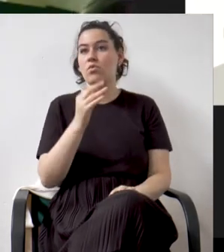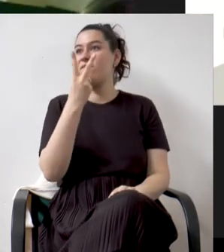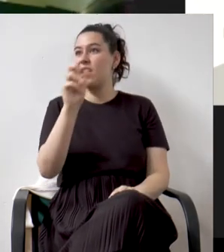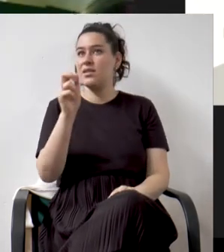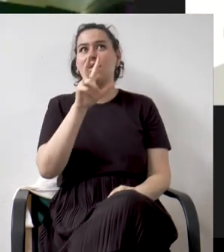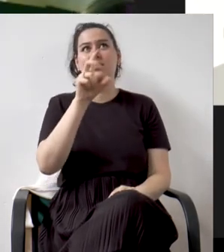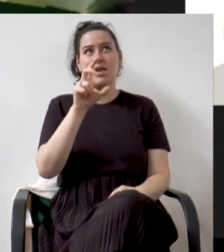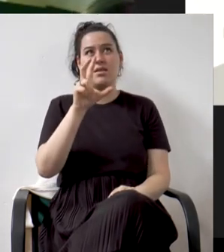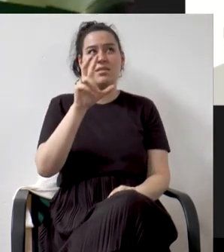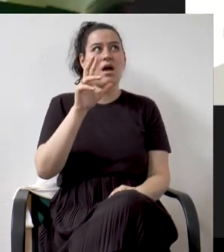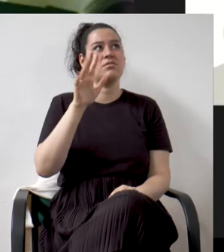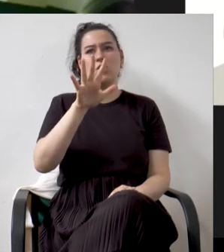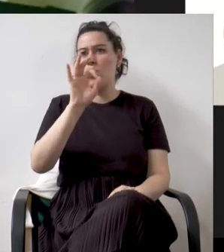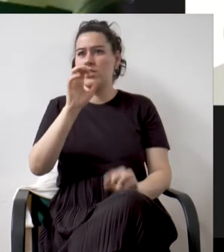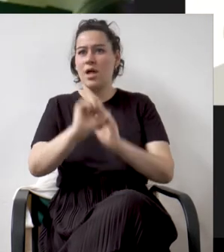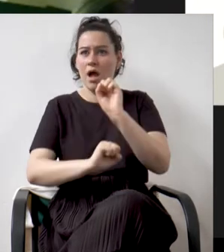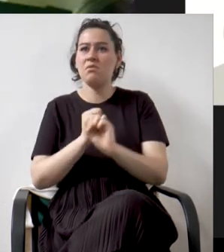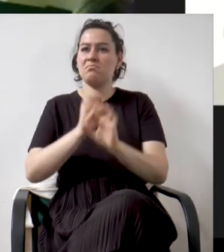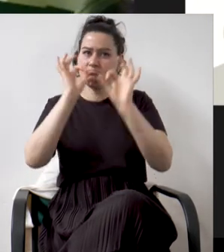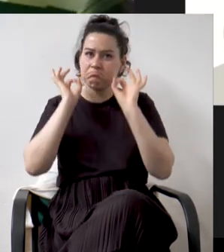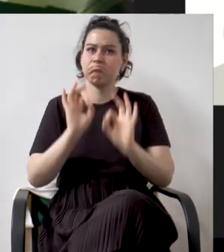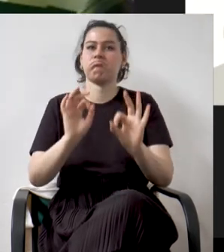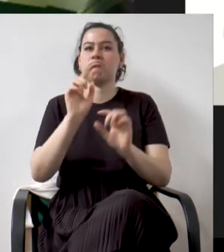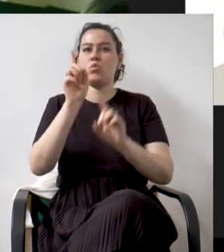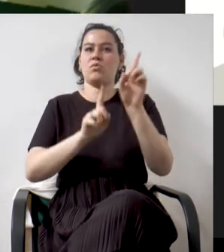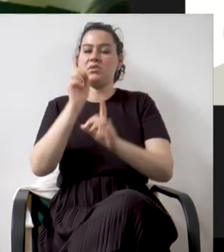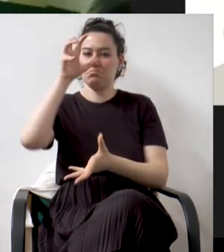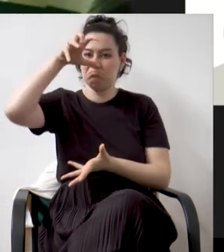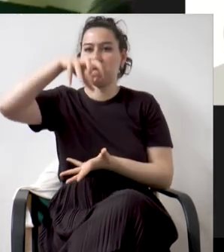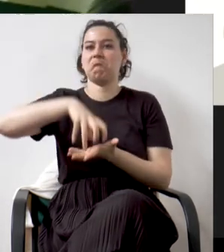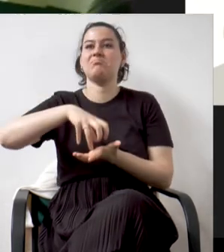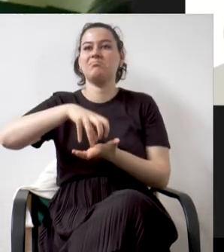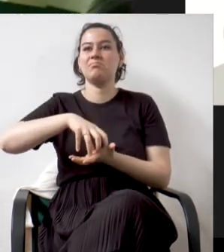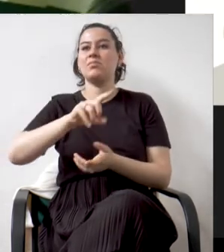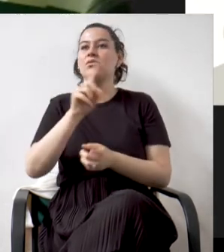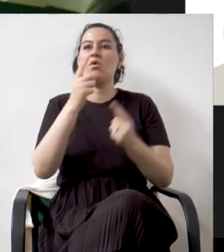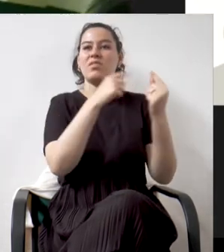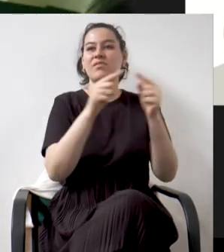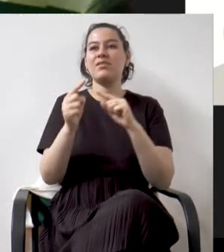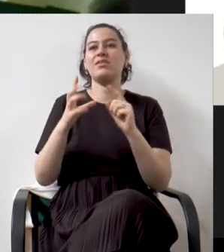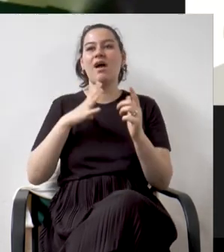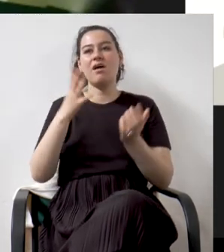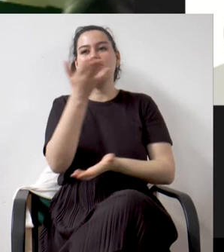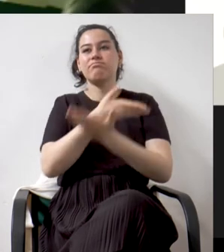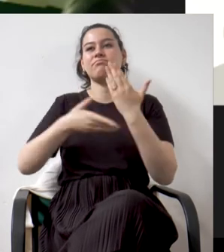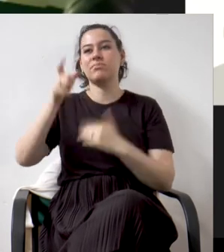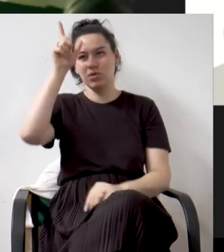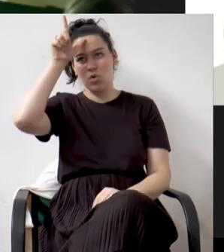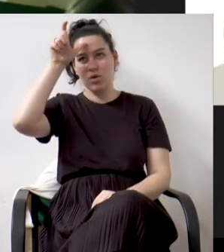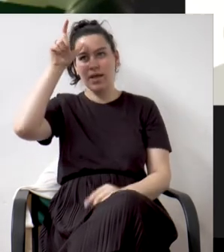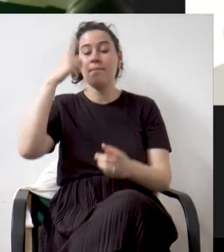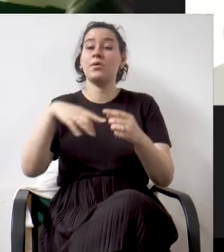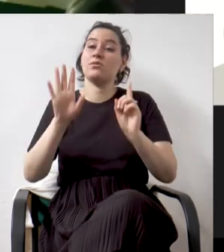30, 40, 50 años, puedan llegar a ser universidades con capacidades propias, no con capacidades diferentes, con capacidades propias.